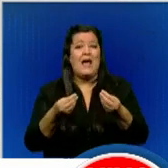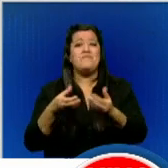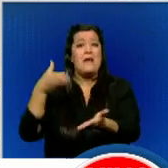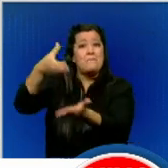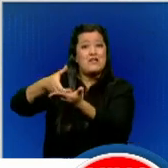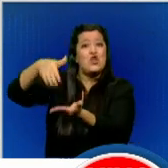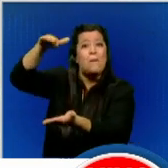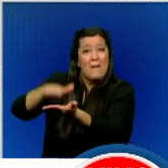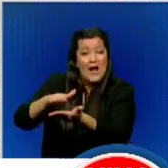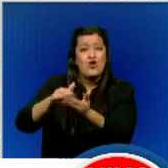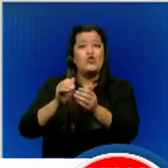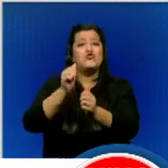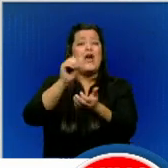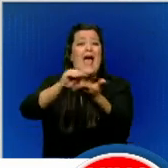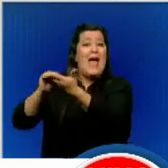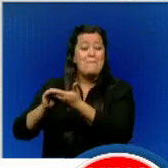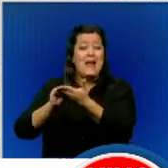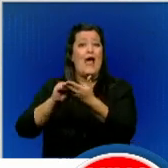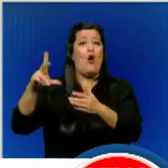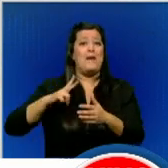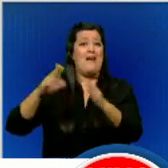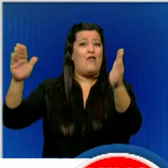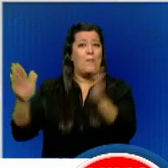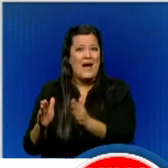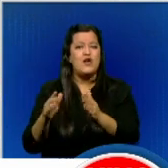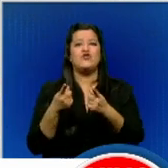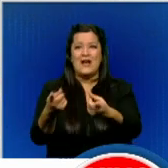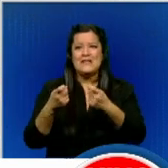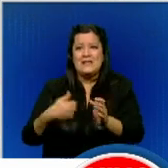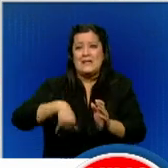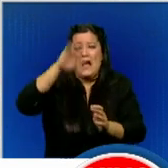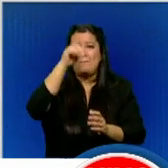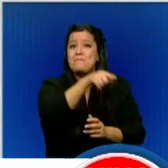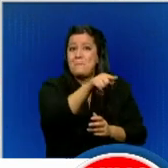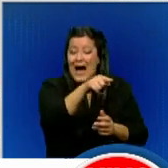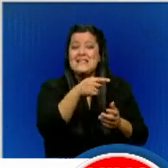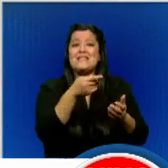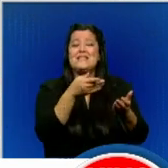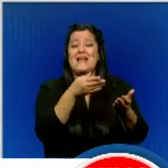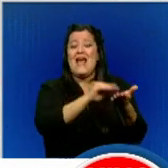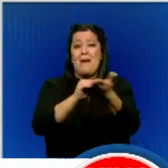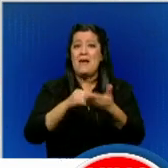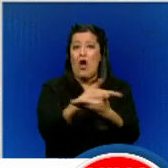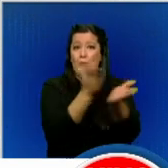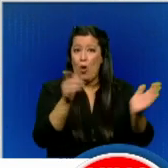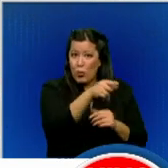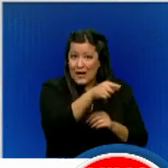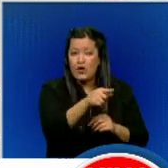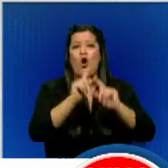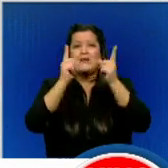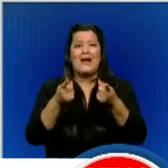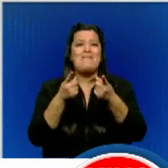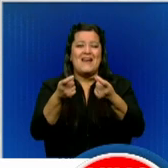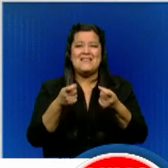menos empleo privado más necesidad de empleo público que se financia con estos impuestos más necesidad de planes sociales